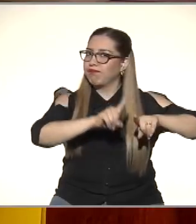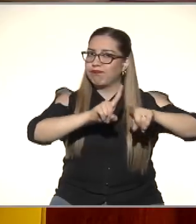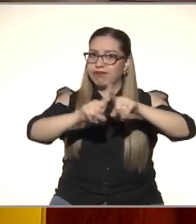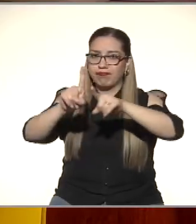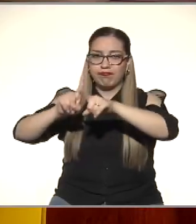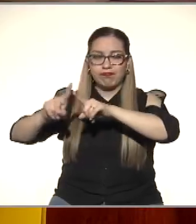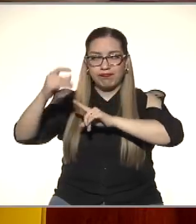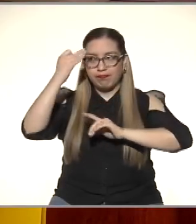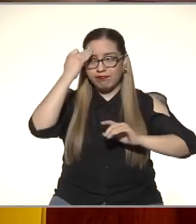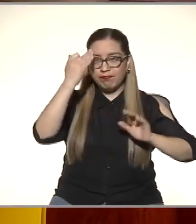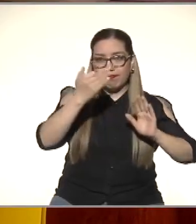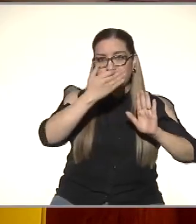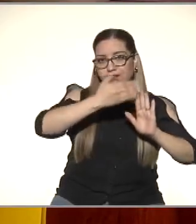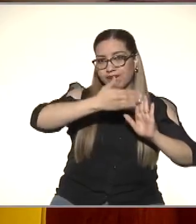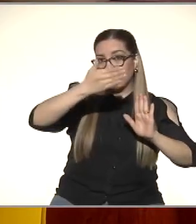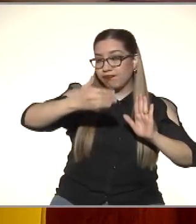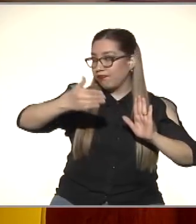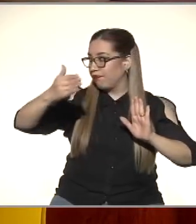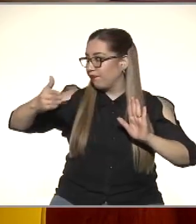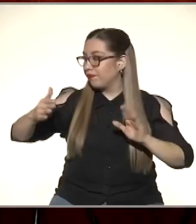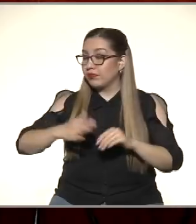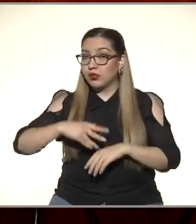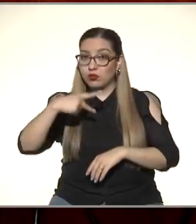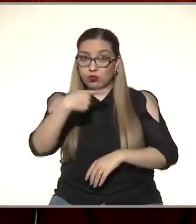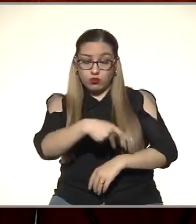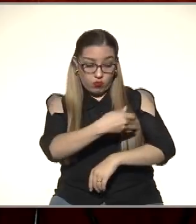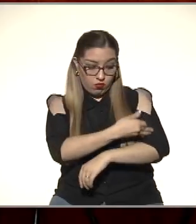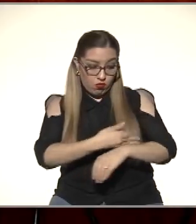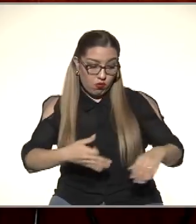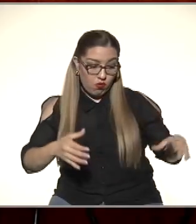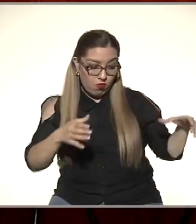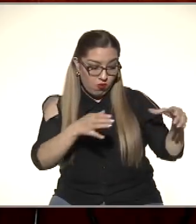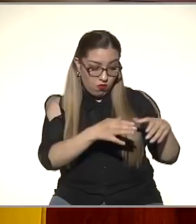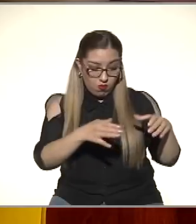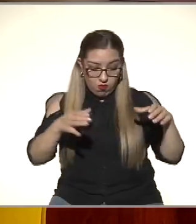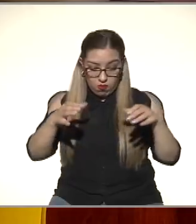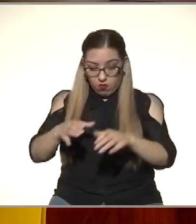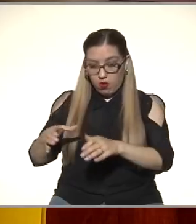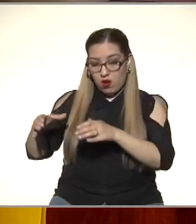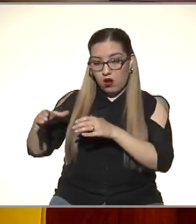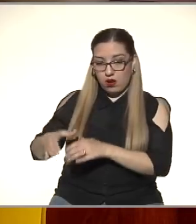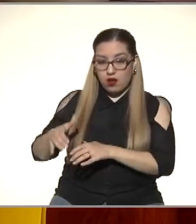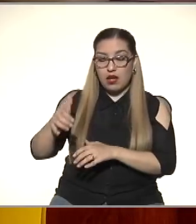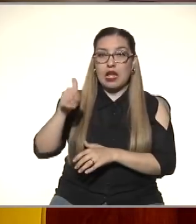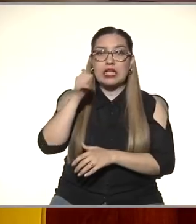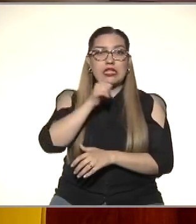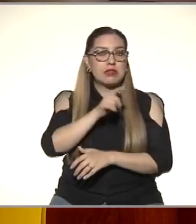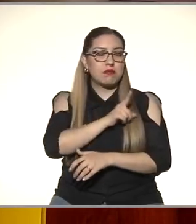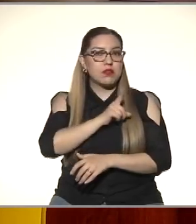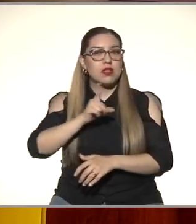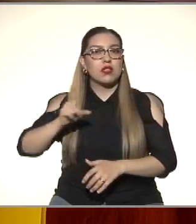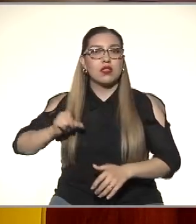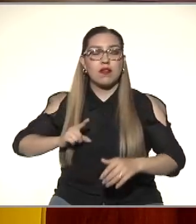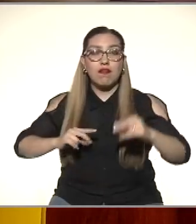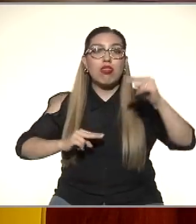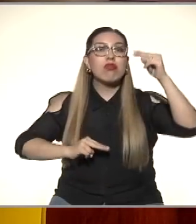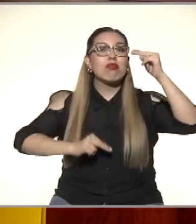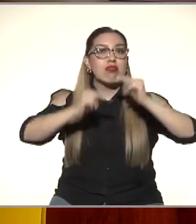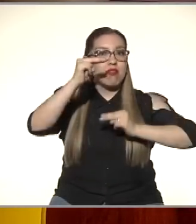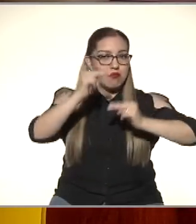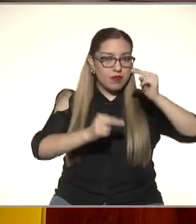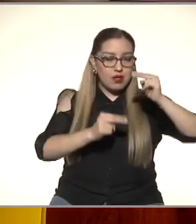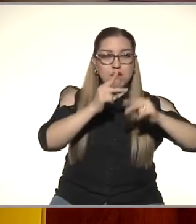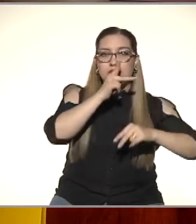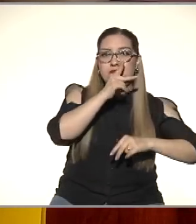completamente distintas y el sistema familiar, como decía Olivia, que siempre tiene que estar jerarquizado, todo